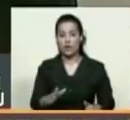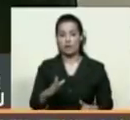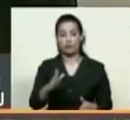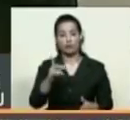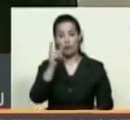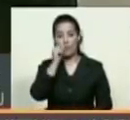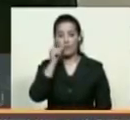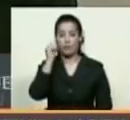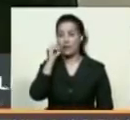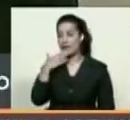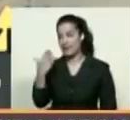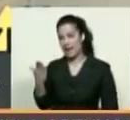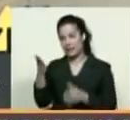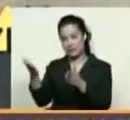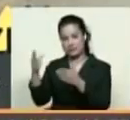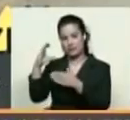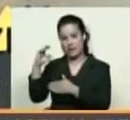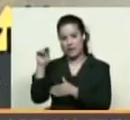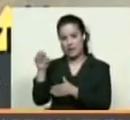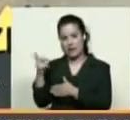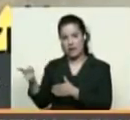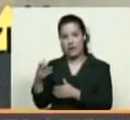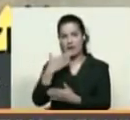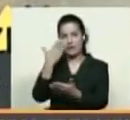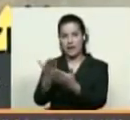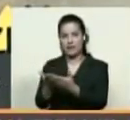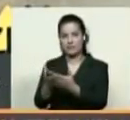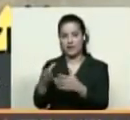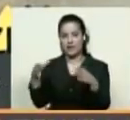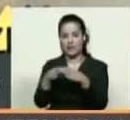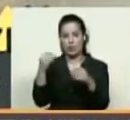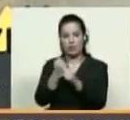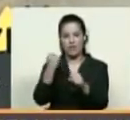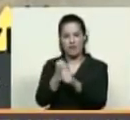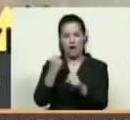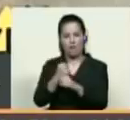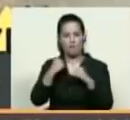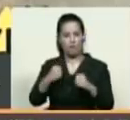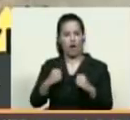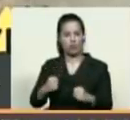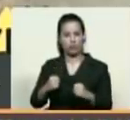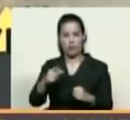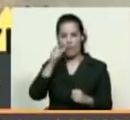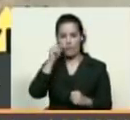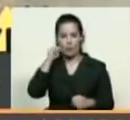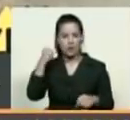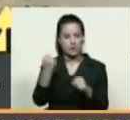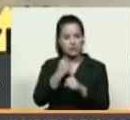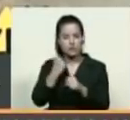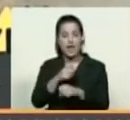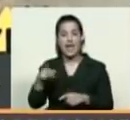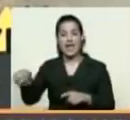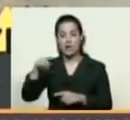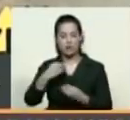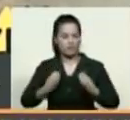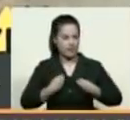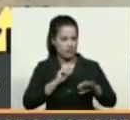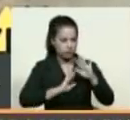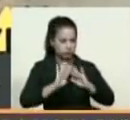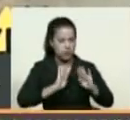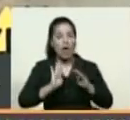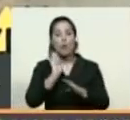gracias al poder electoral, gracias a estos funcionarios y funcionarios que con su vida resguardaron la